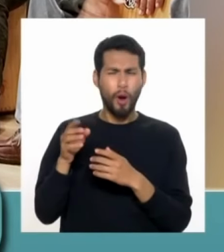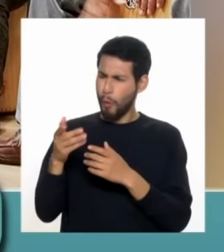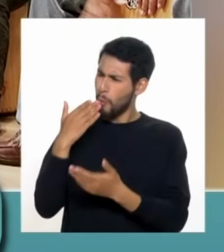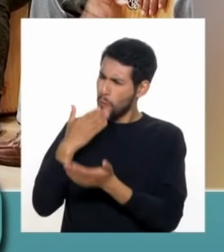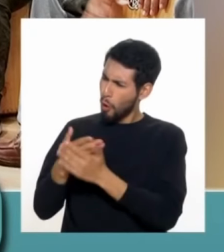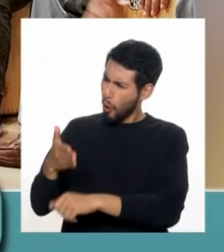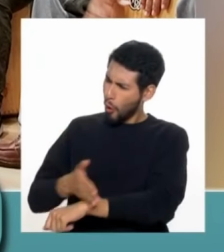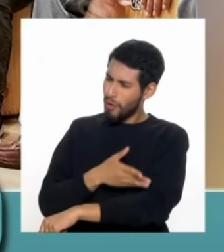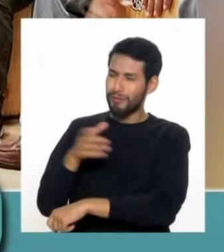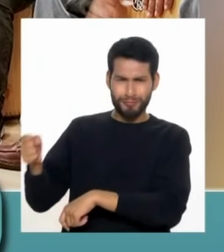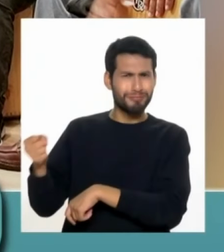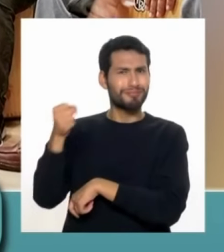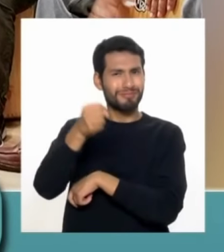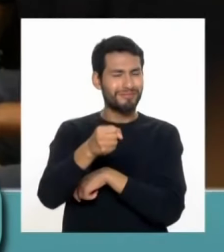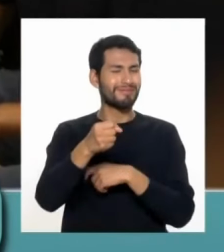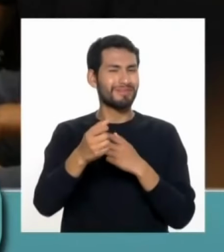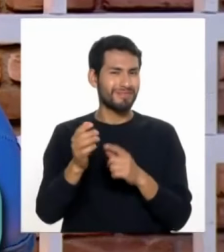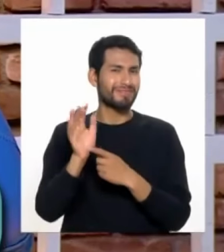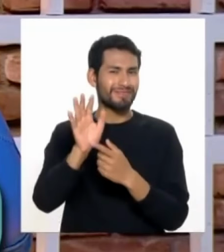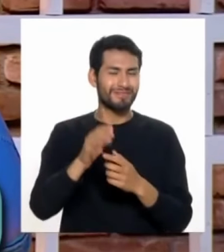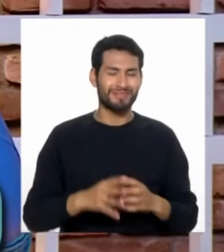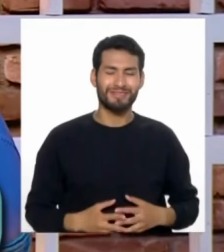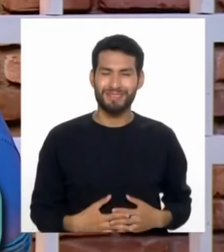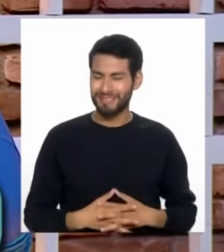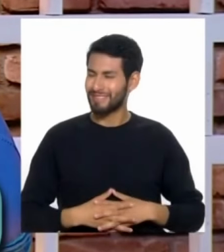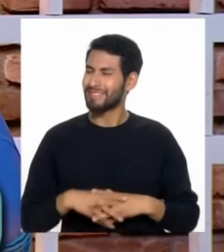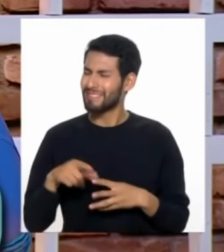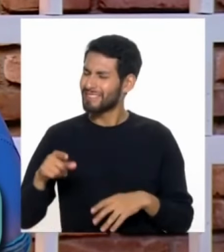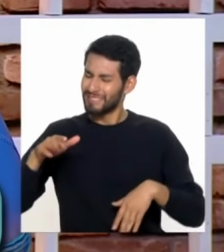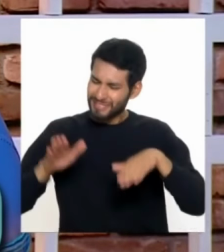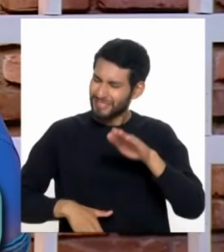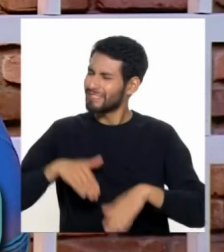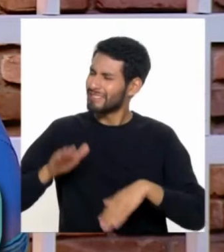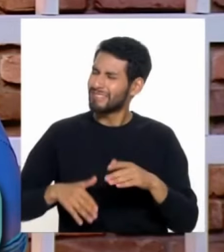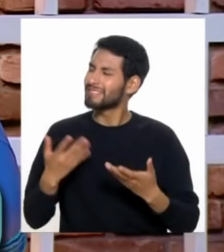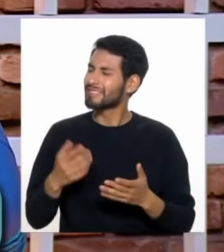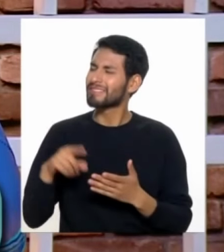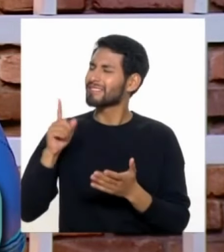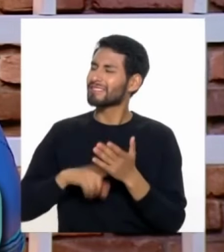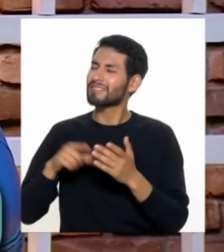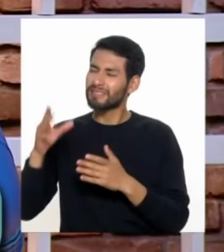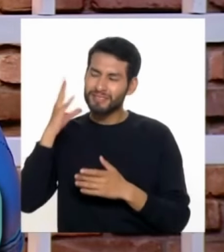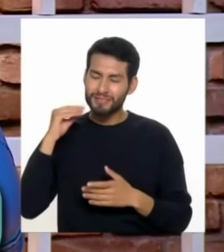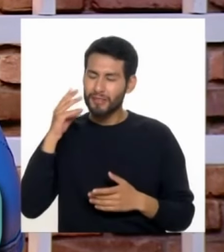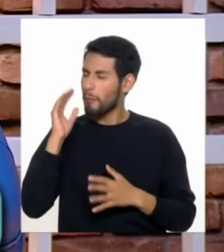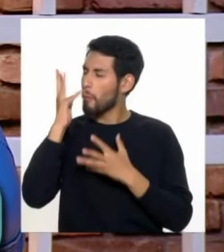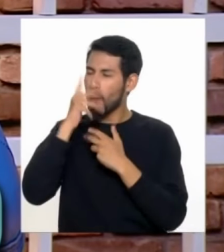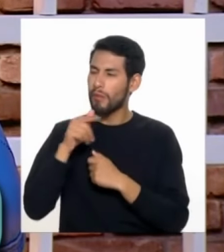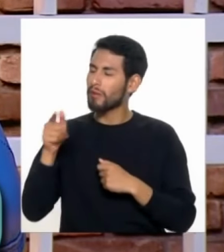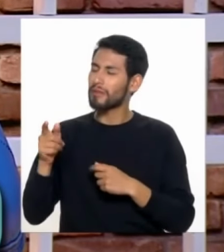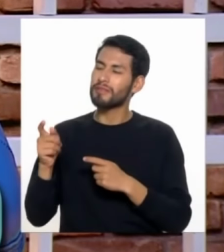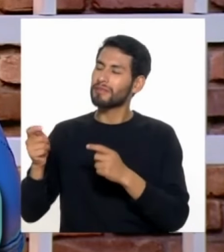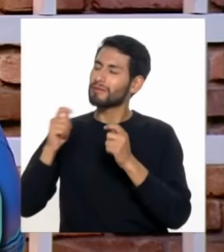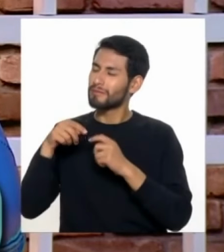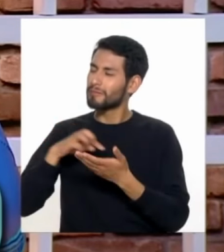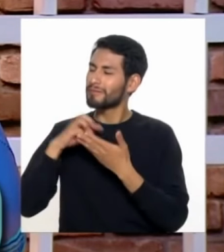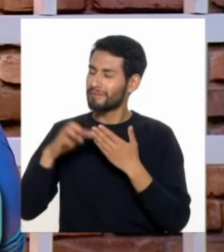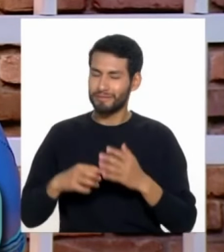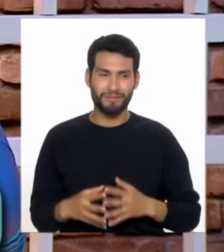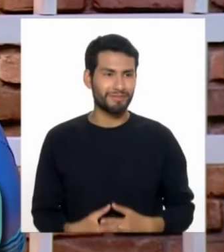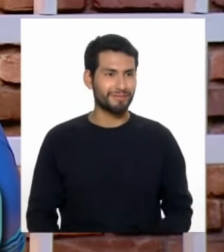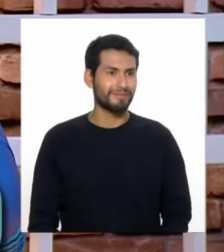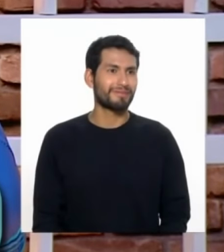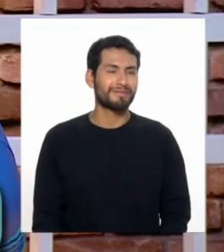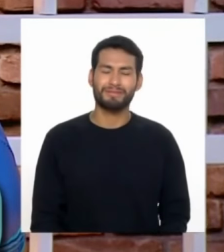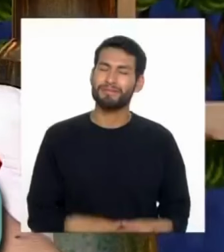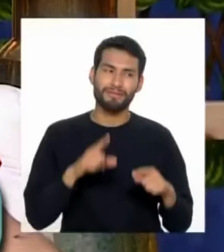Sí. ¿Cuál es la en todo este tiempo de Cajoneate, cuál es la experiencia más bonita que te ha regalado este proyecto?